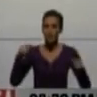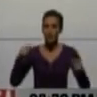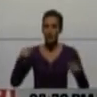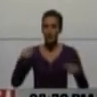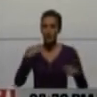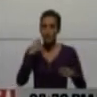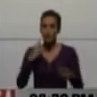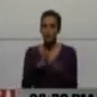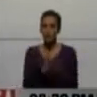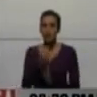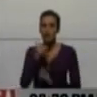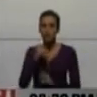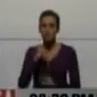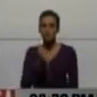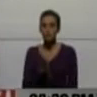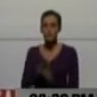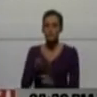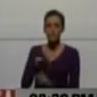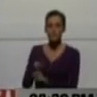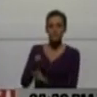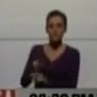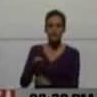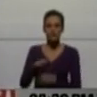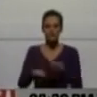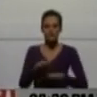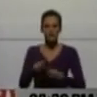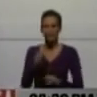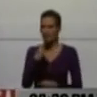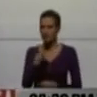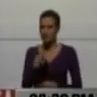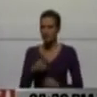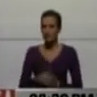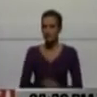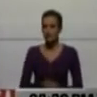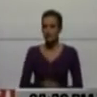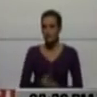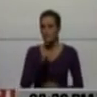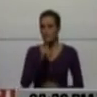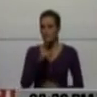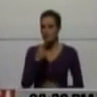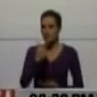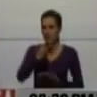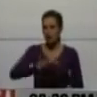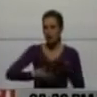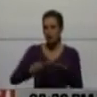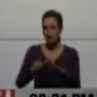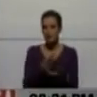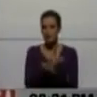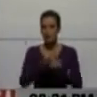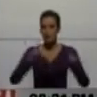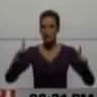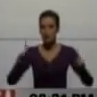intimidar con la aplicación de la supuesta o mal llamada Carta Democrática.